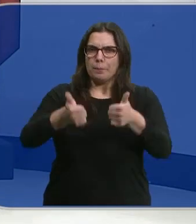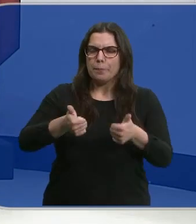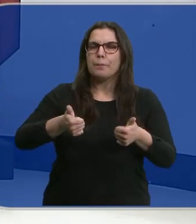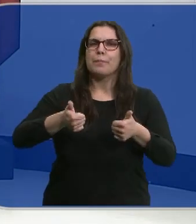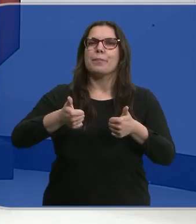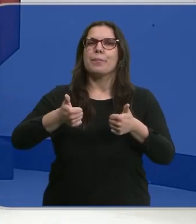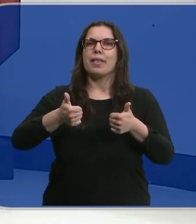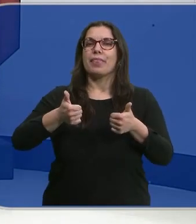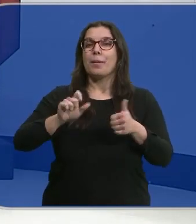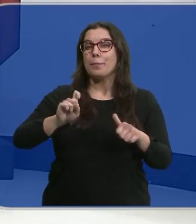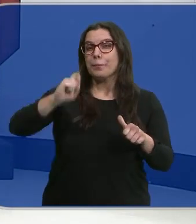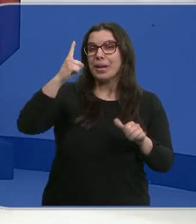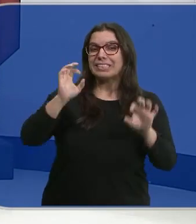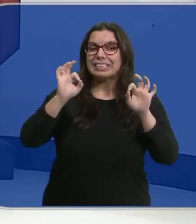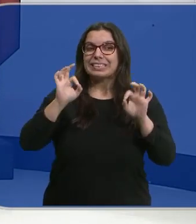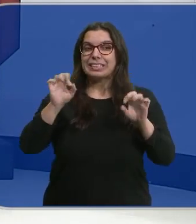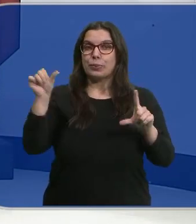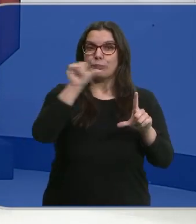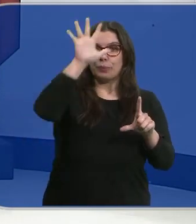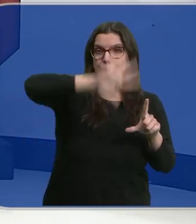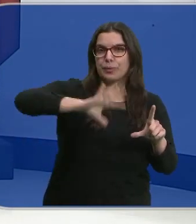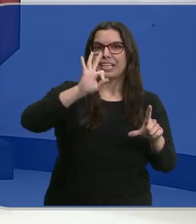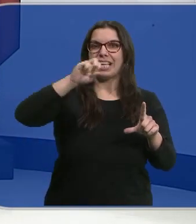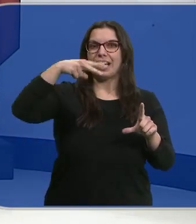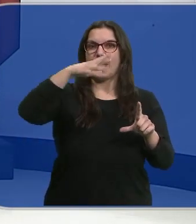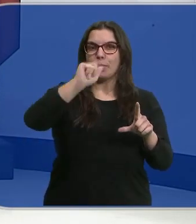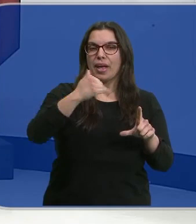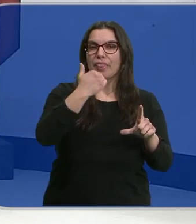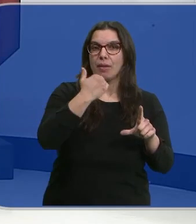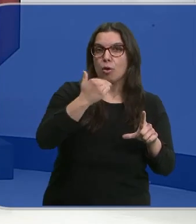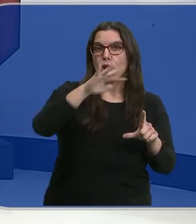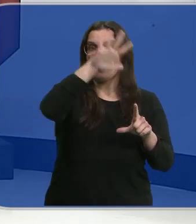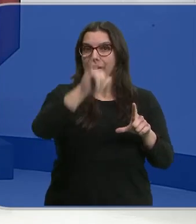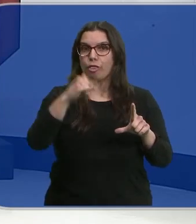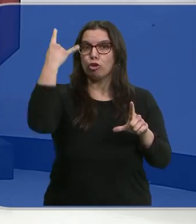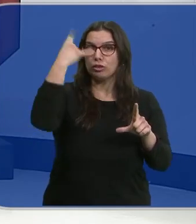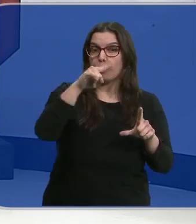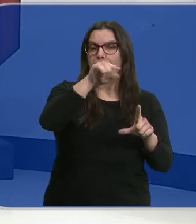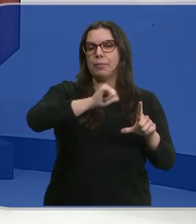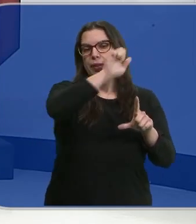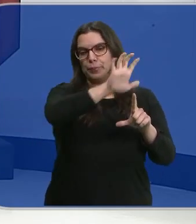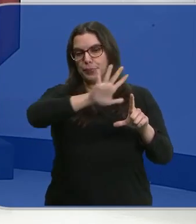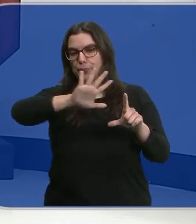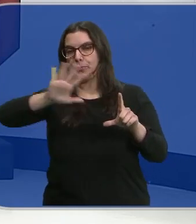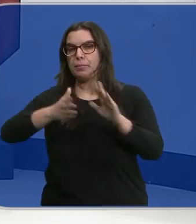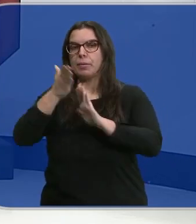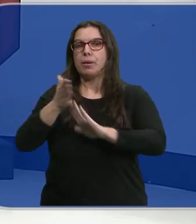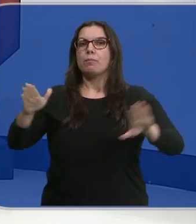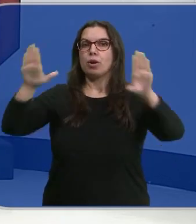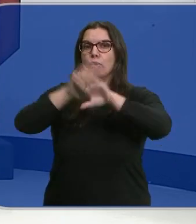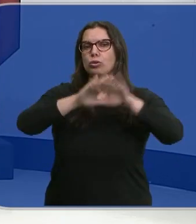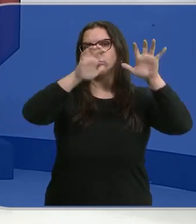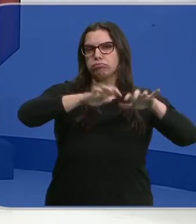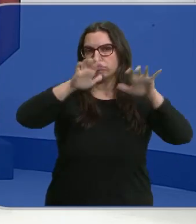precipitaciones más que entrarán sobre todo por la fachada más occidental hacia Sanabria, Zamora, en puntos del Bierzo, Salamanca, irán extendiéndose a últimas horas hacia el centro